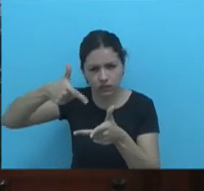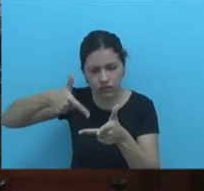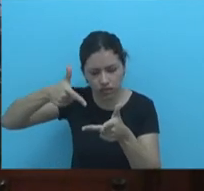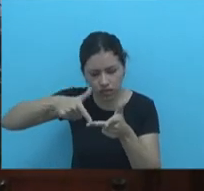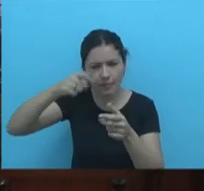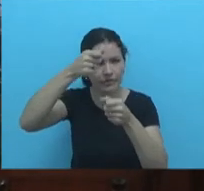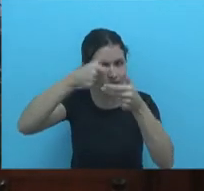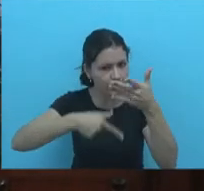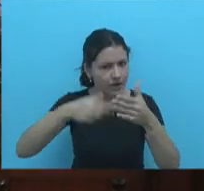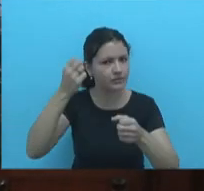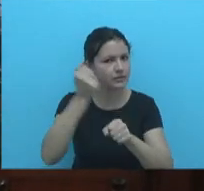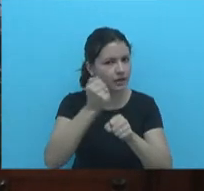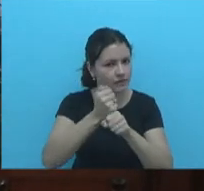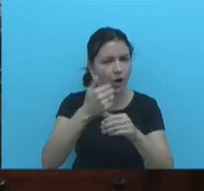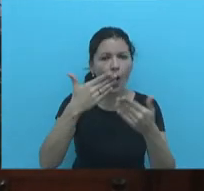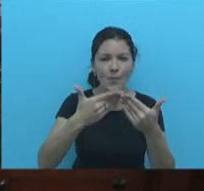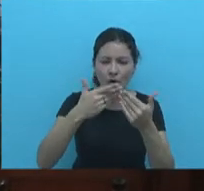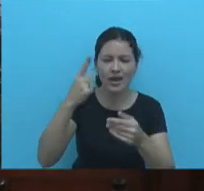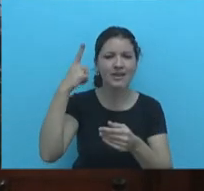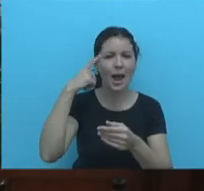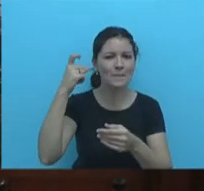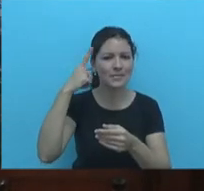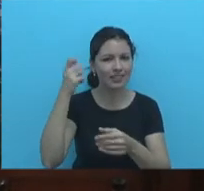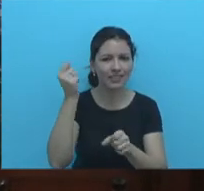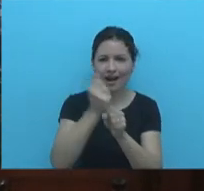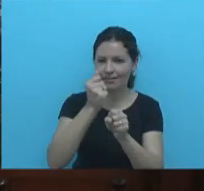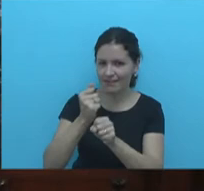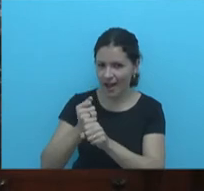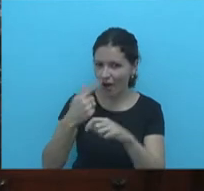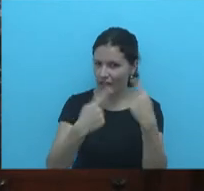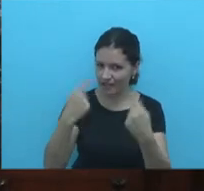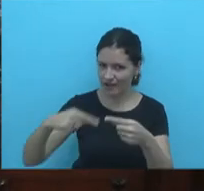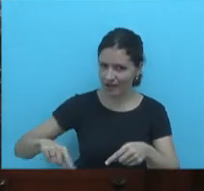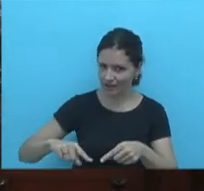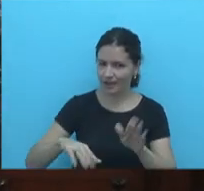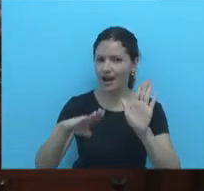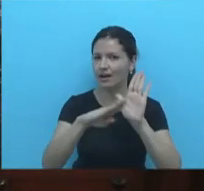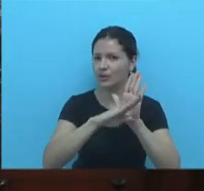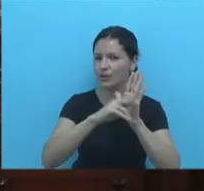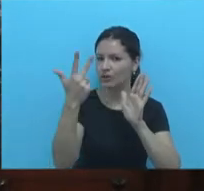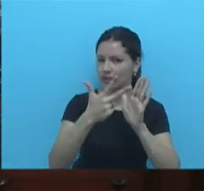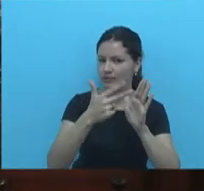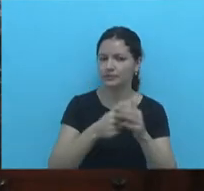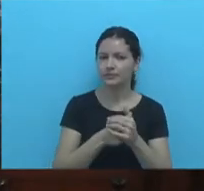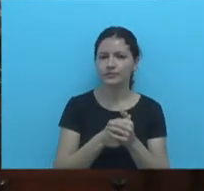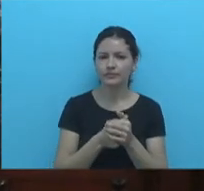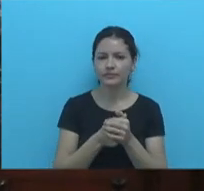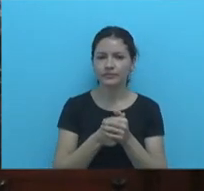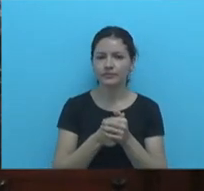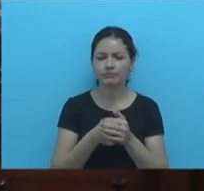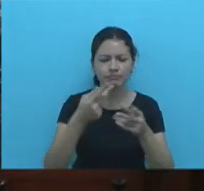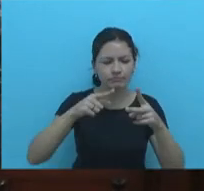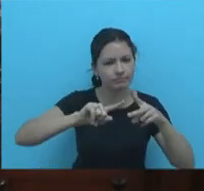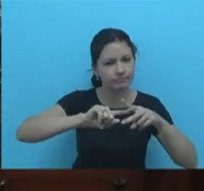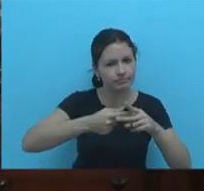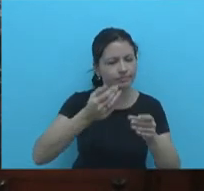la posibilidad de aprender oficios. Artículo 3. Perspectiva social y abarcativa. Los cursos están orientados